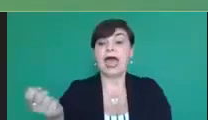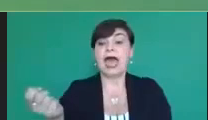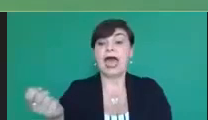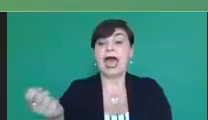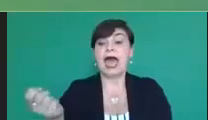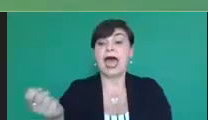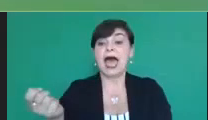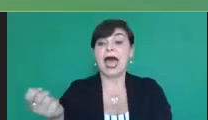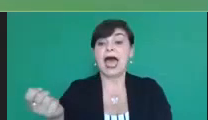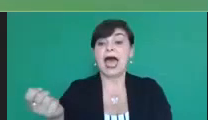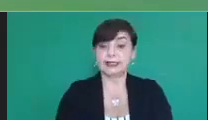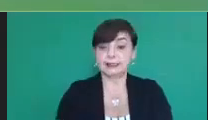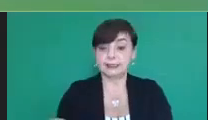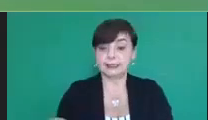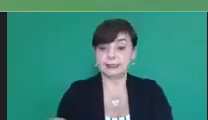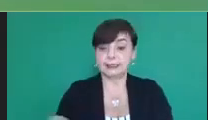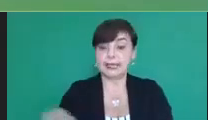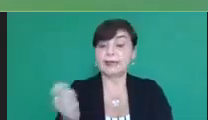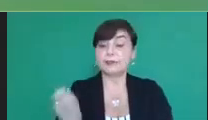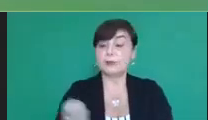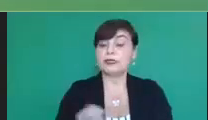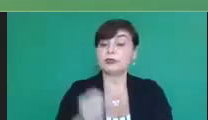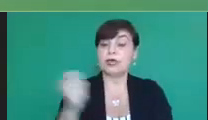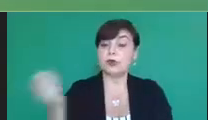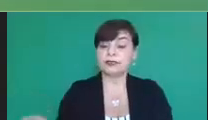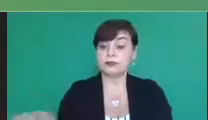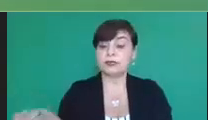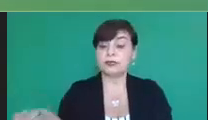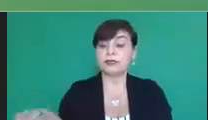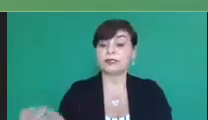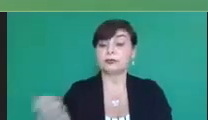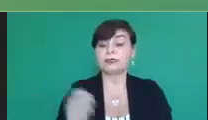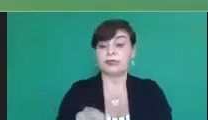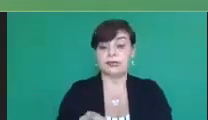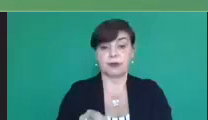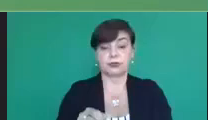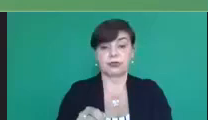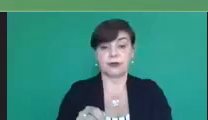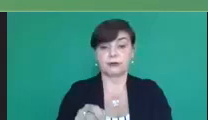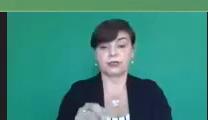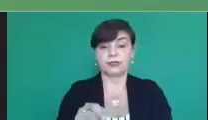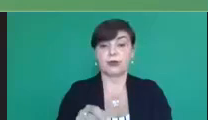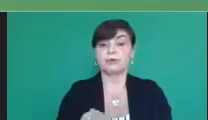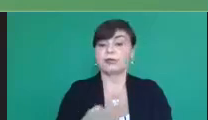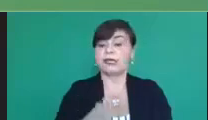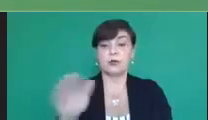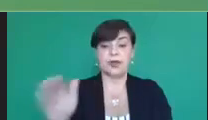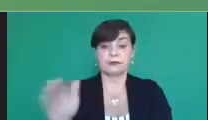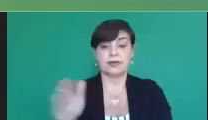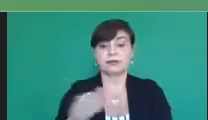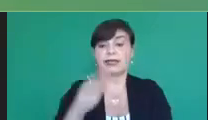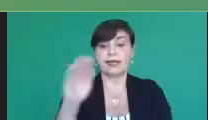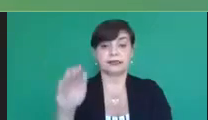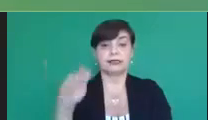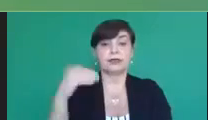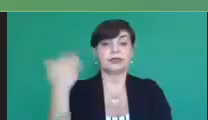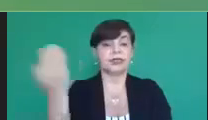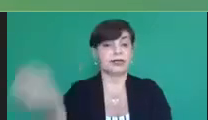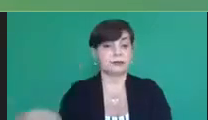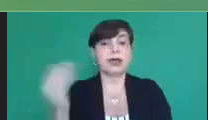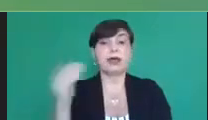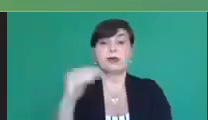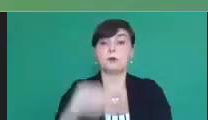al laboratorio Génesis y más o menos en una semana después teníamos el resultado. Igualmente, negativo se